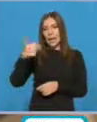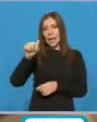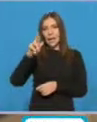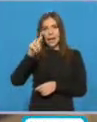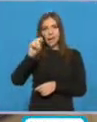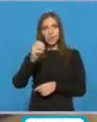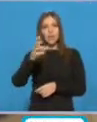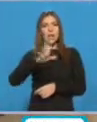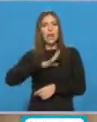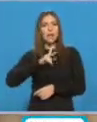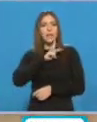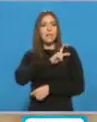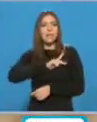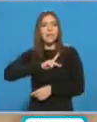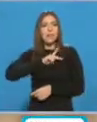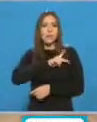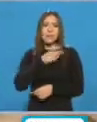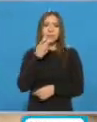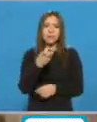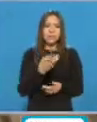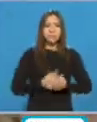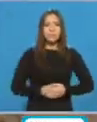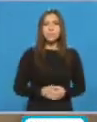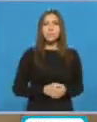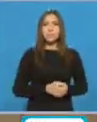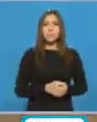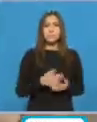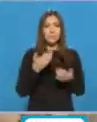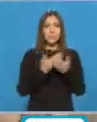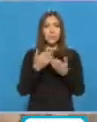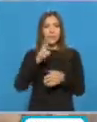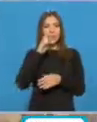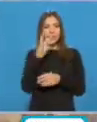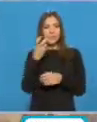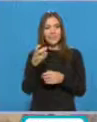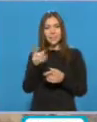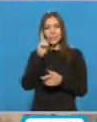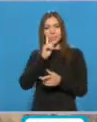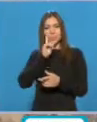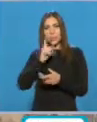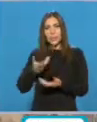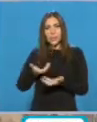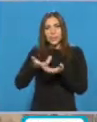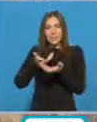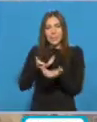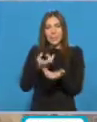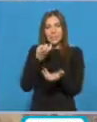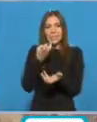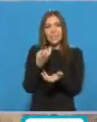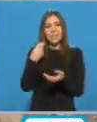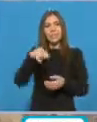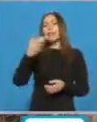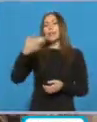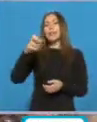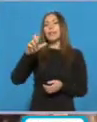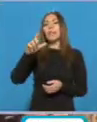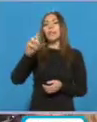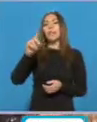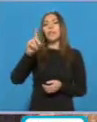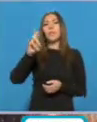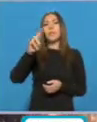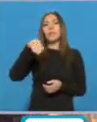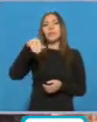continente. Preséntalos, ¿cuál es cuál? Para que la gente sepa. Claro, que está acá agarrando Luisa, es un Eloderma suspectum,